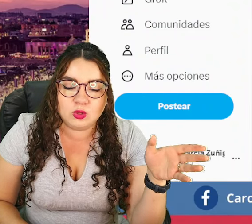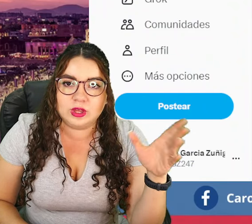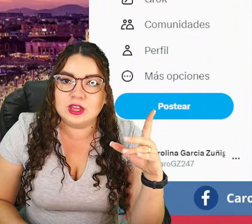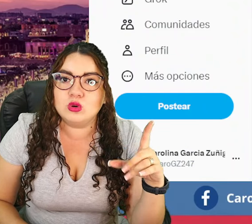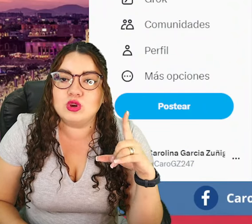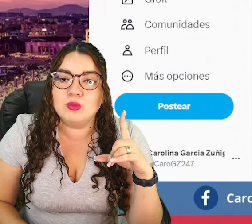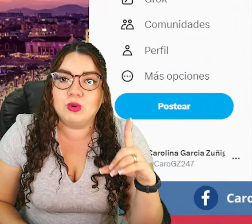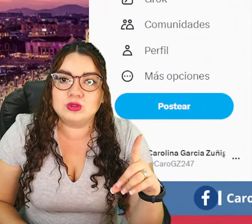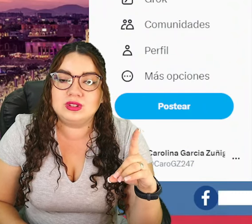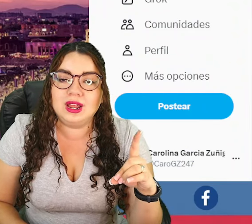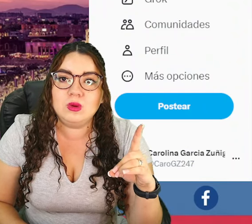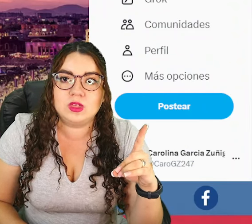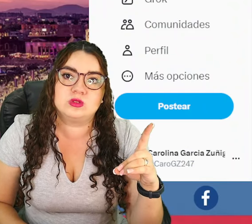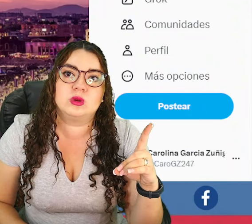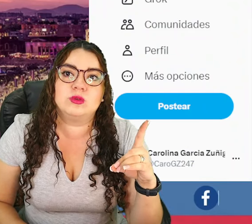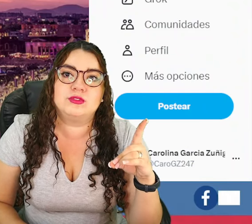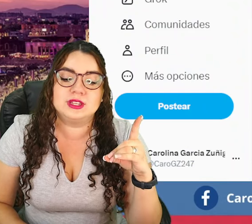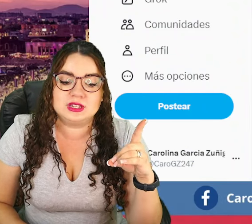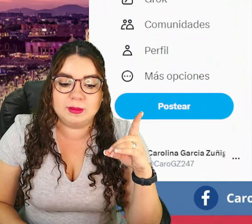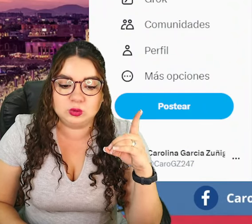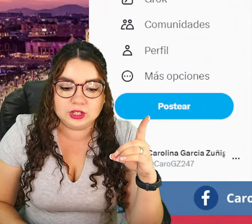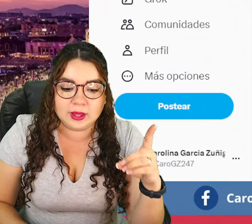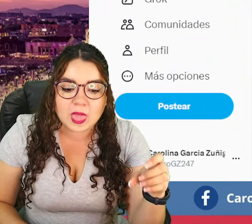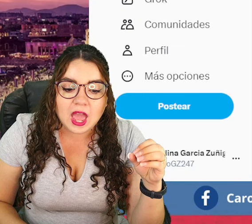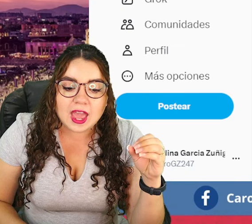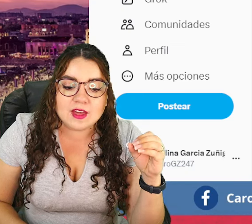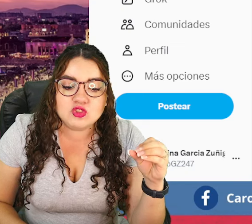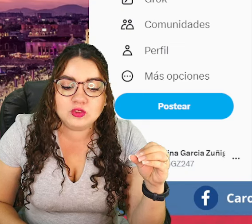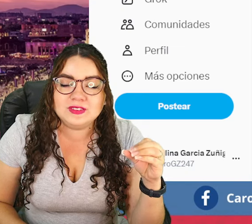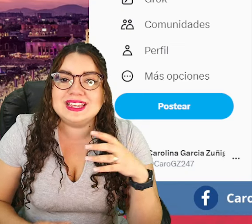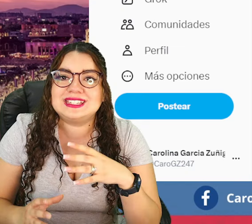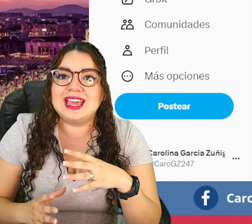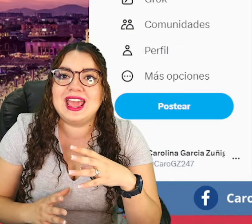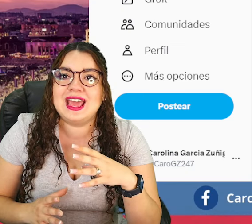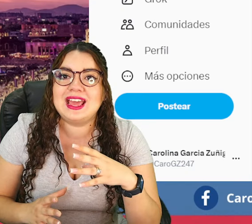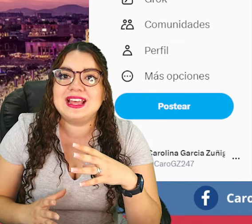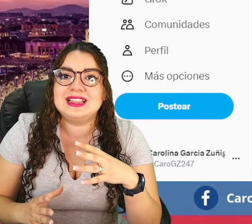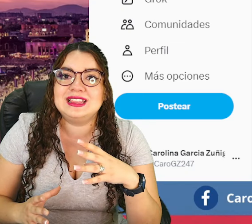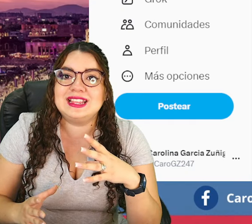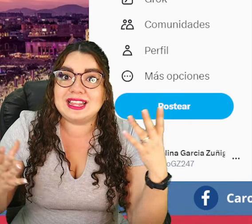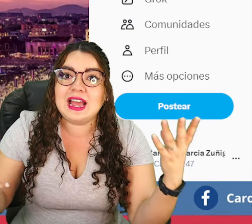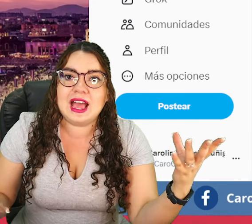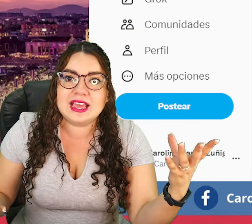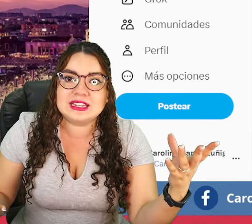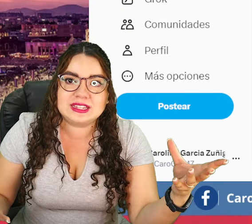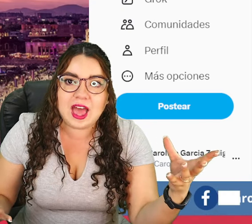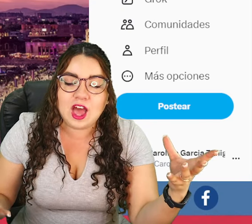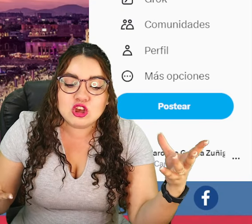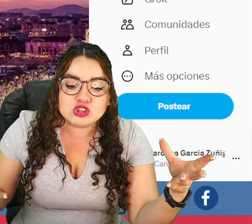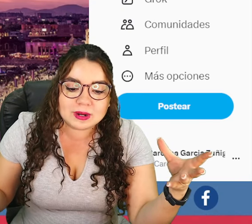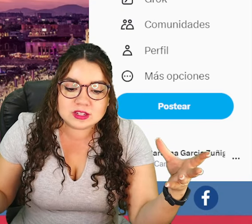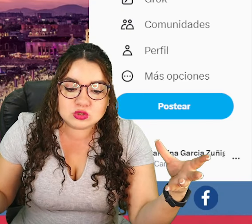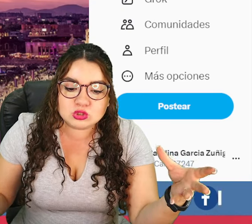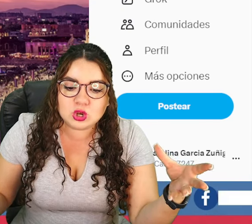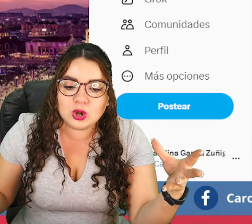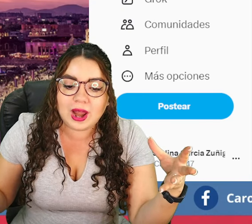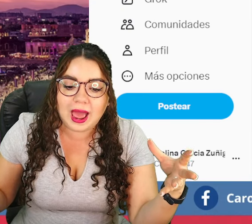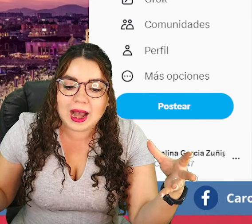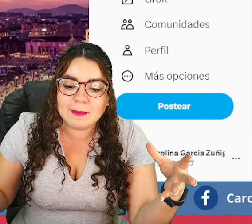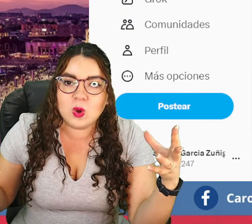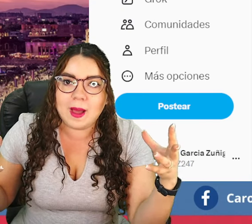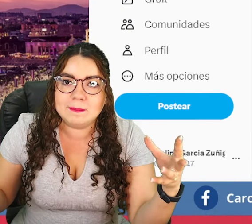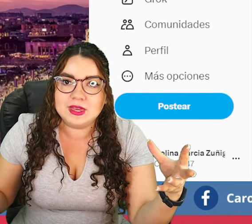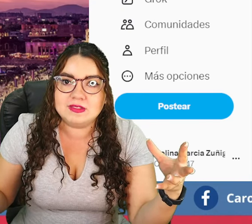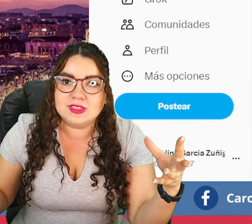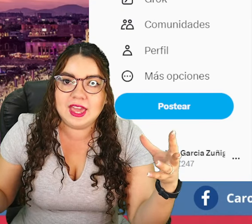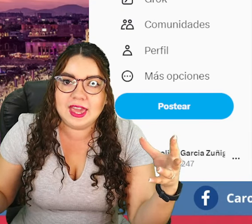hablado, incluso mostrado videos en conferencia matutina, en donde se destaca esta sobredestrucción al